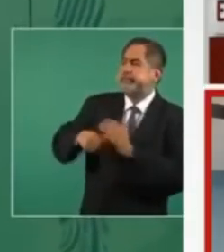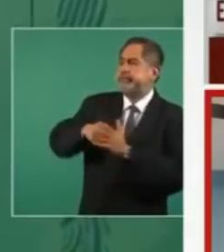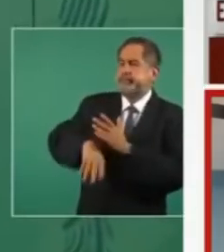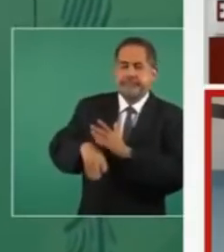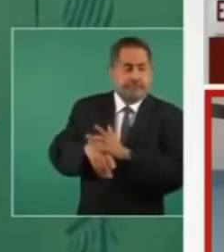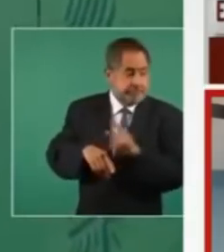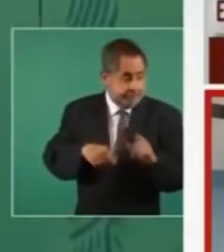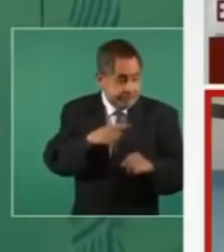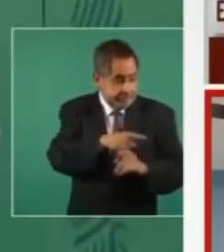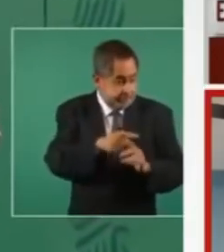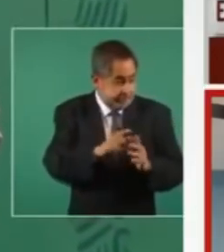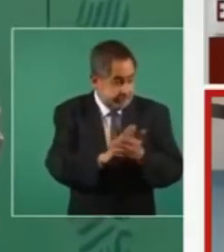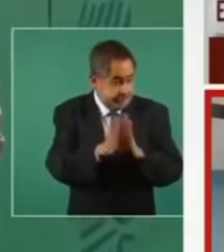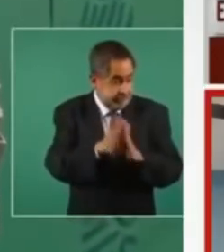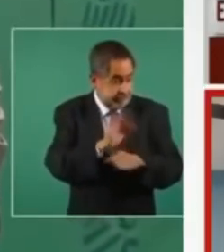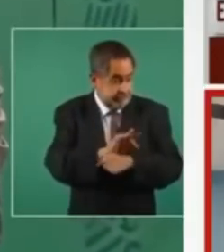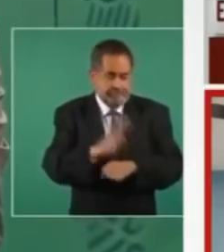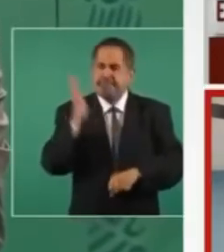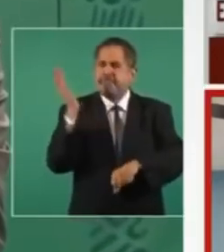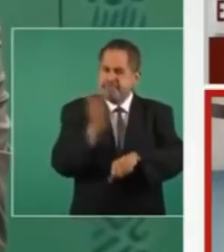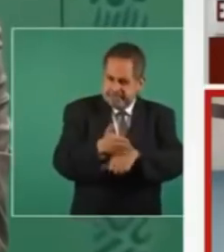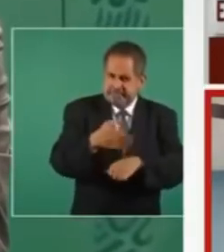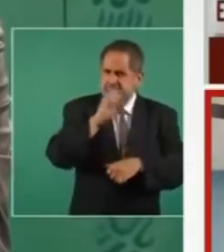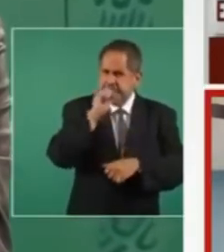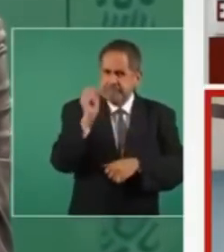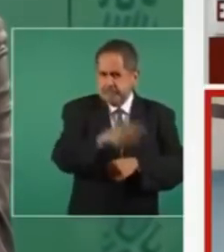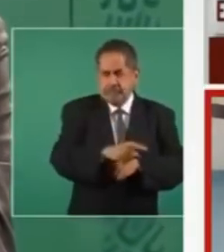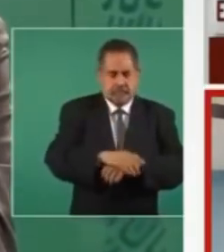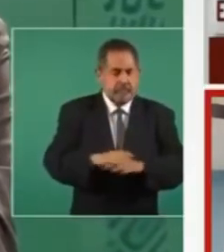que estén encubriendo